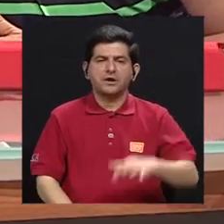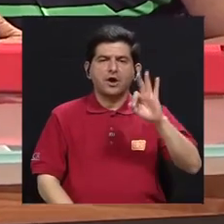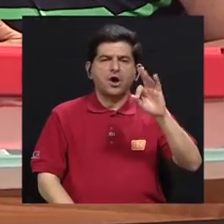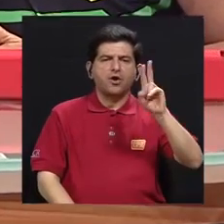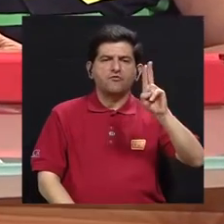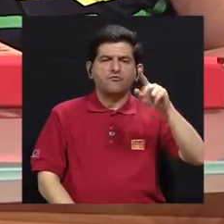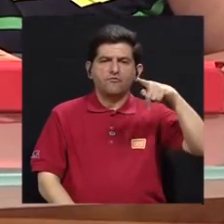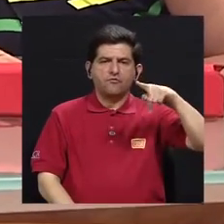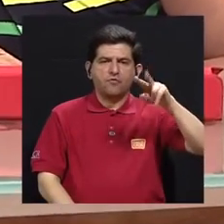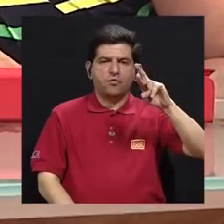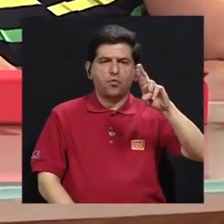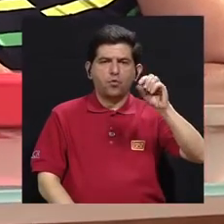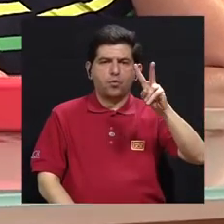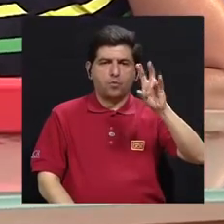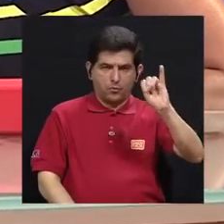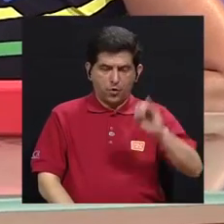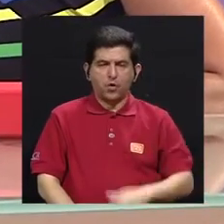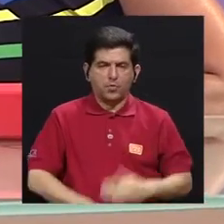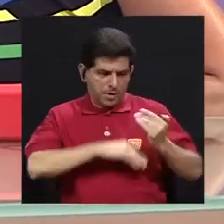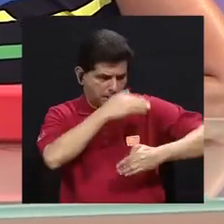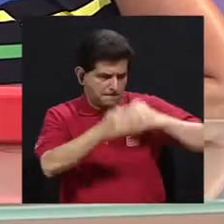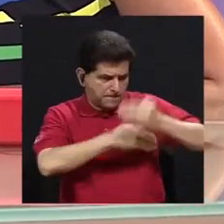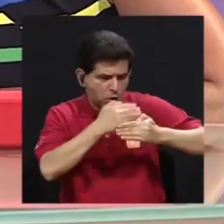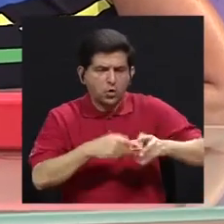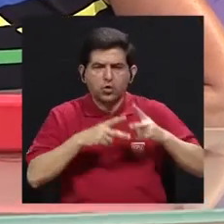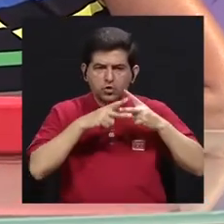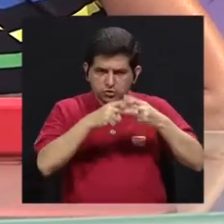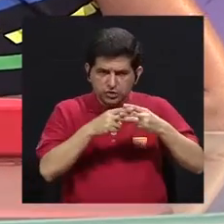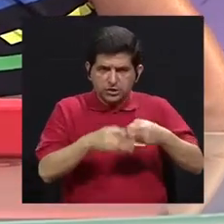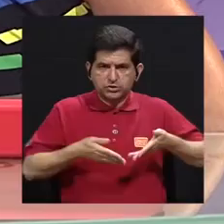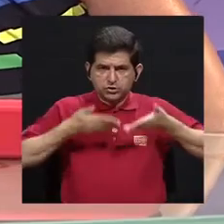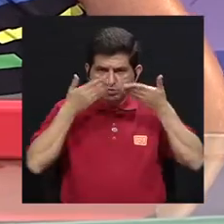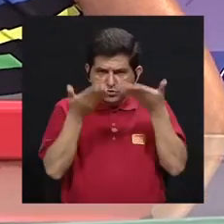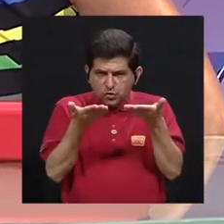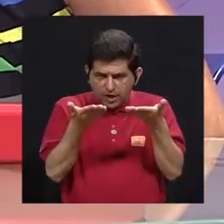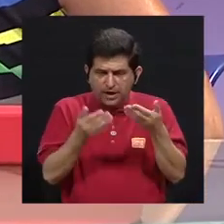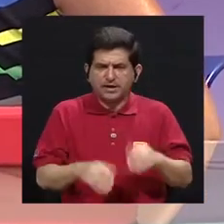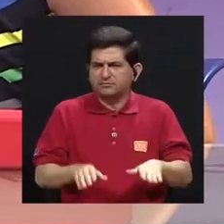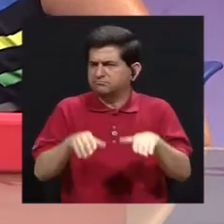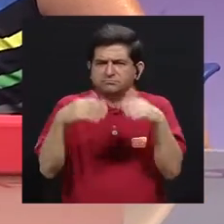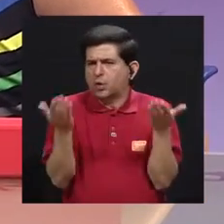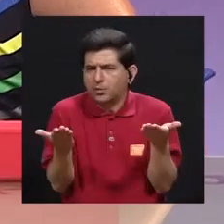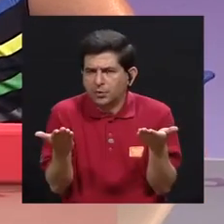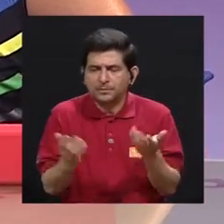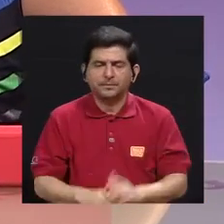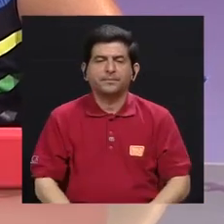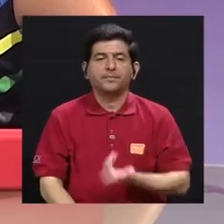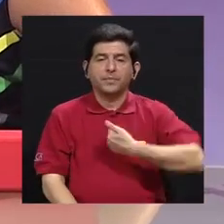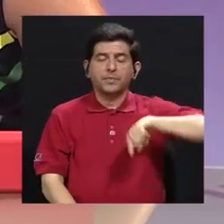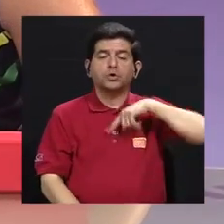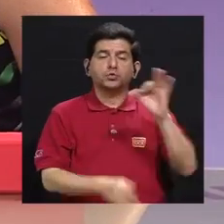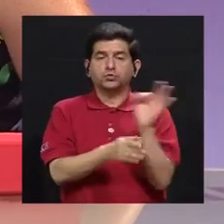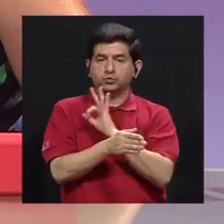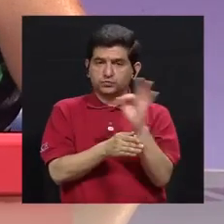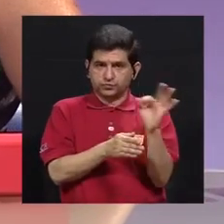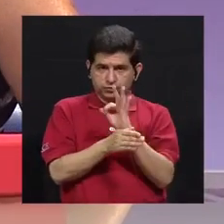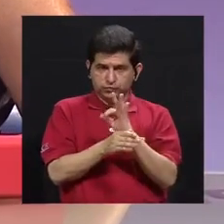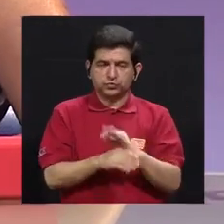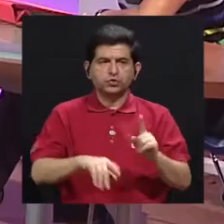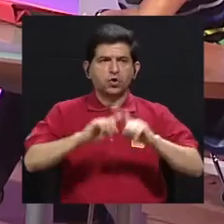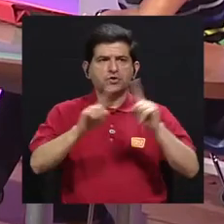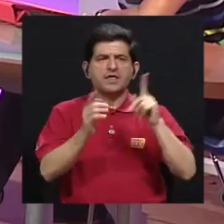gestión el crédito otorga el crédito como lo hacen nosotros funcionamos